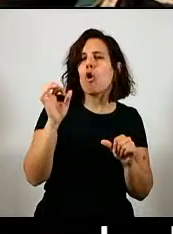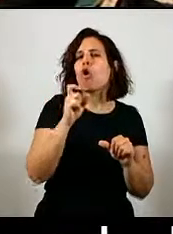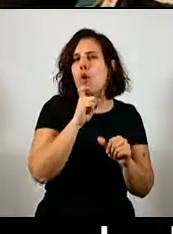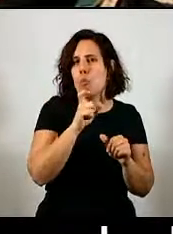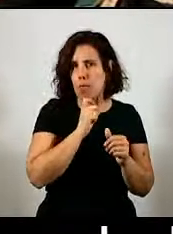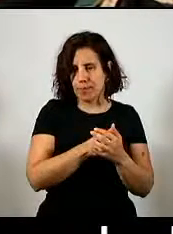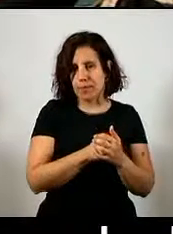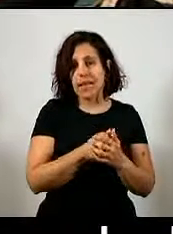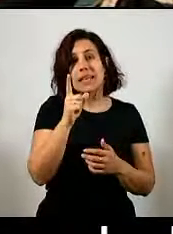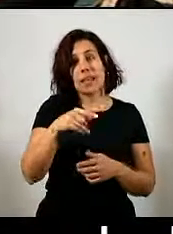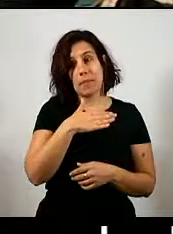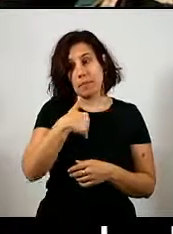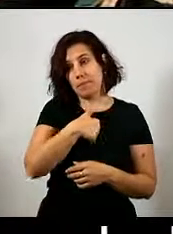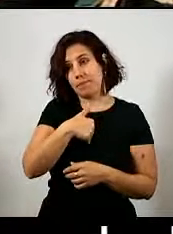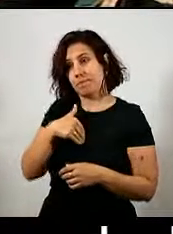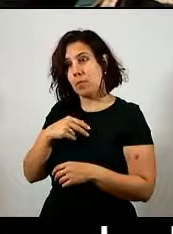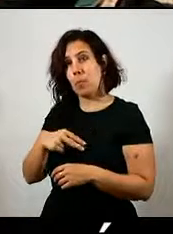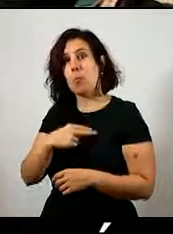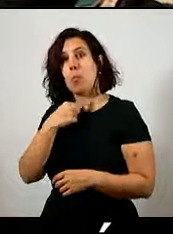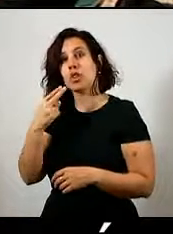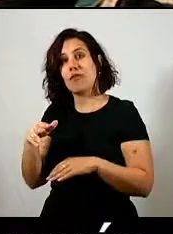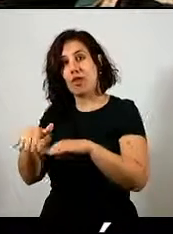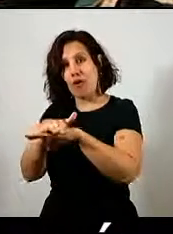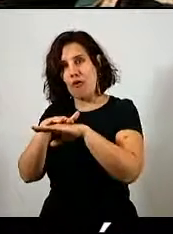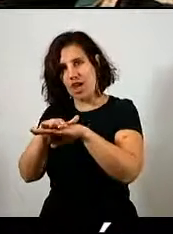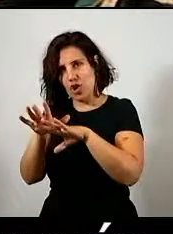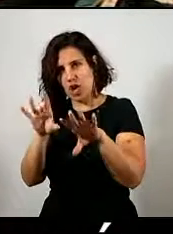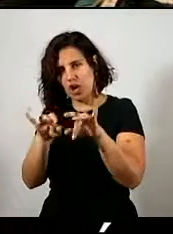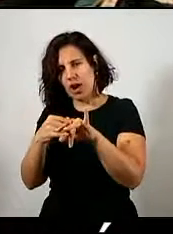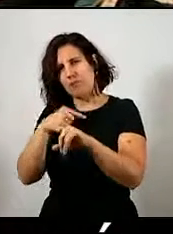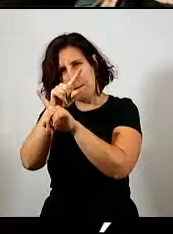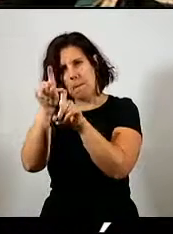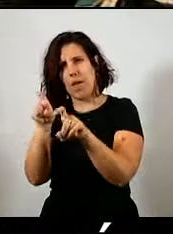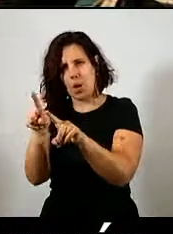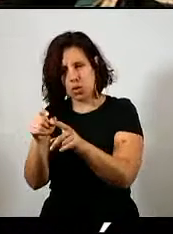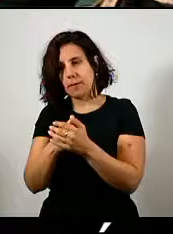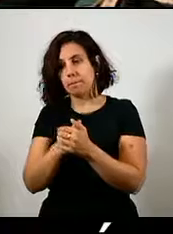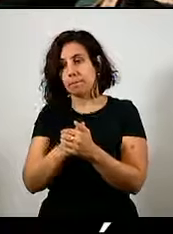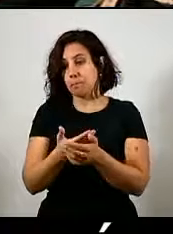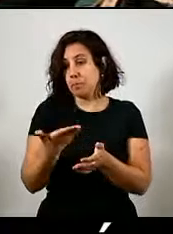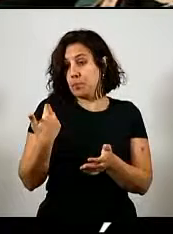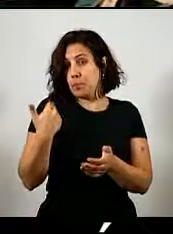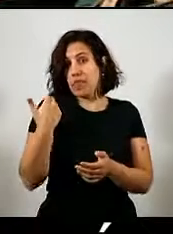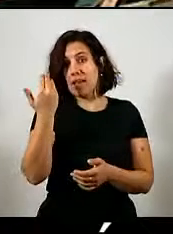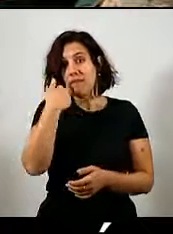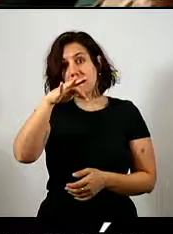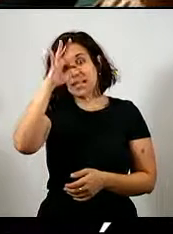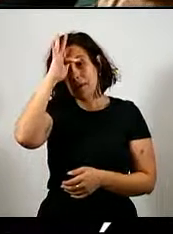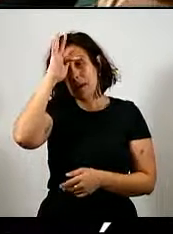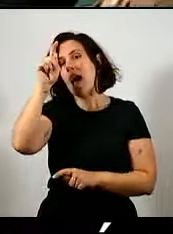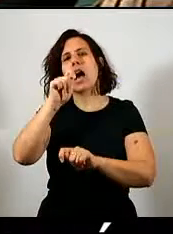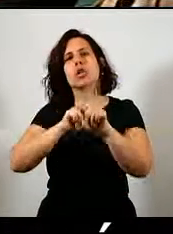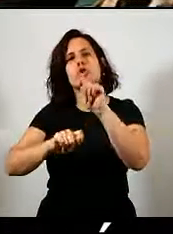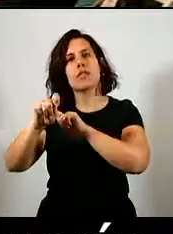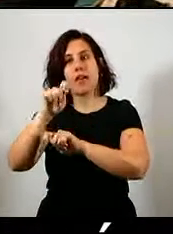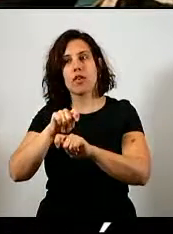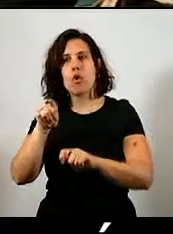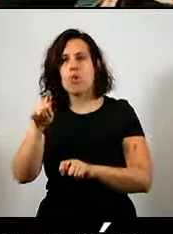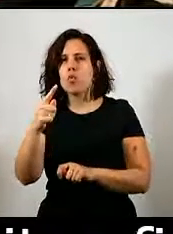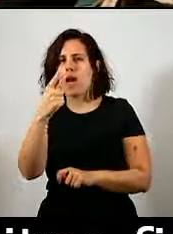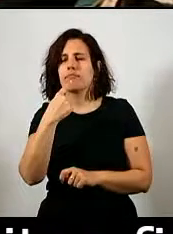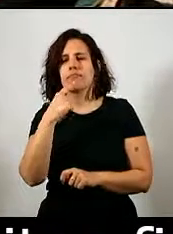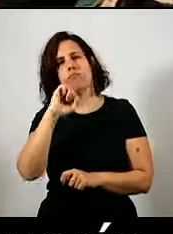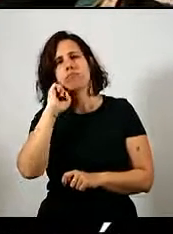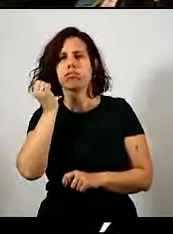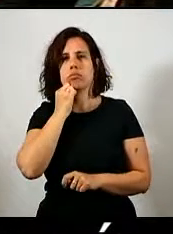quería preguntar a la portavoz del Ejecutivo Regional. Este pasado fin de semana había una asociación que se ha quejado porque